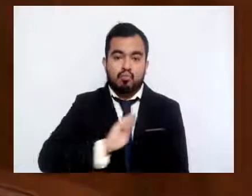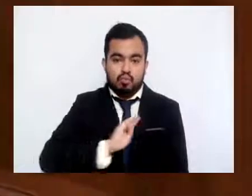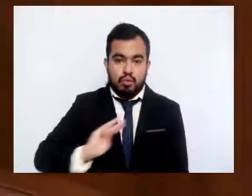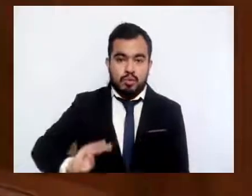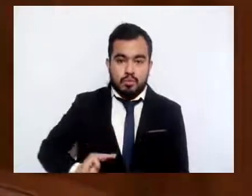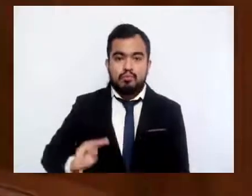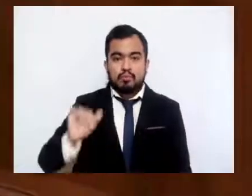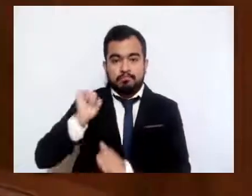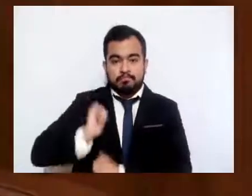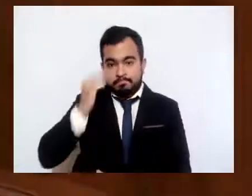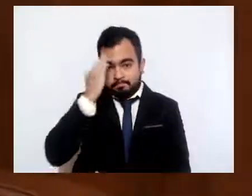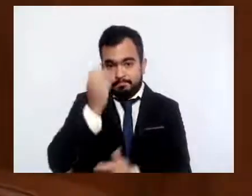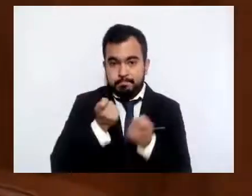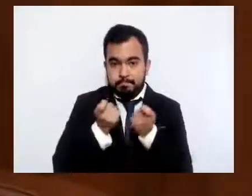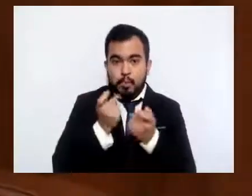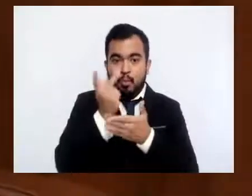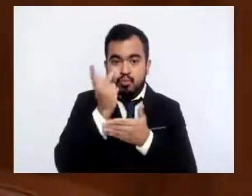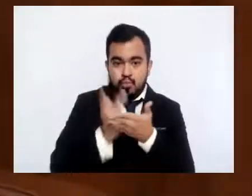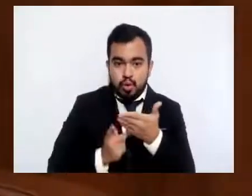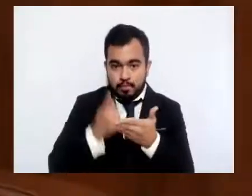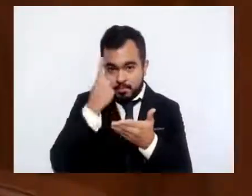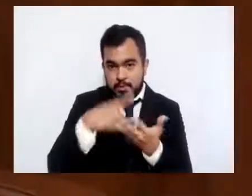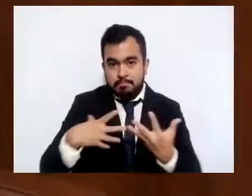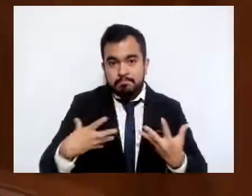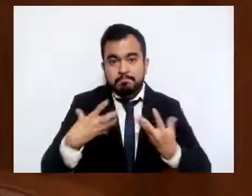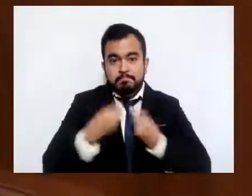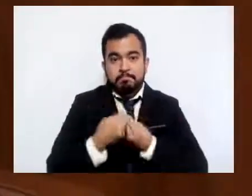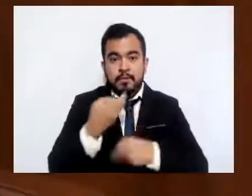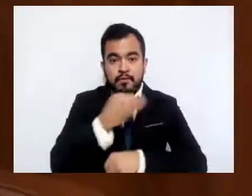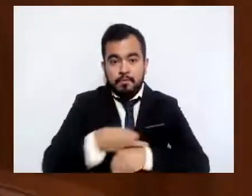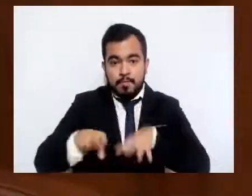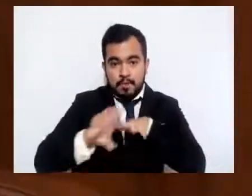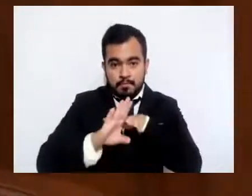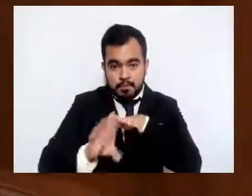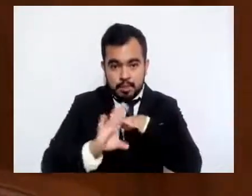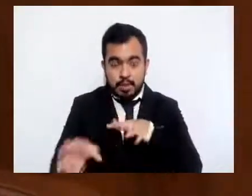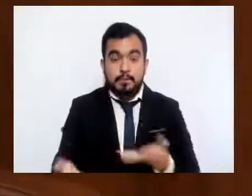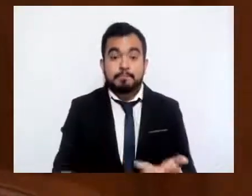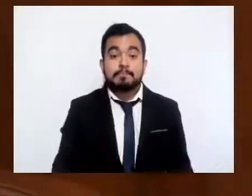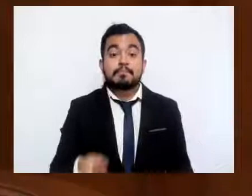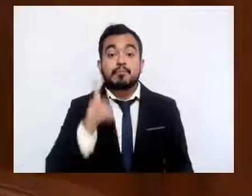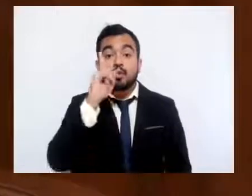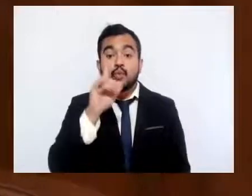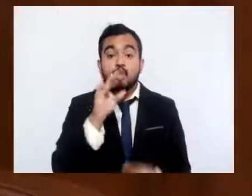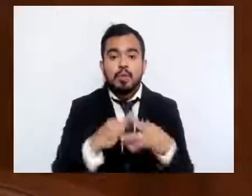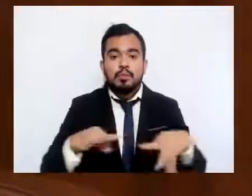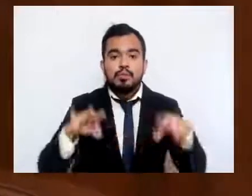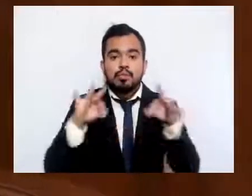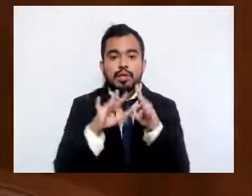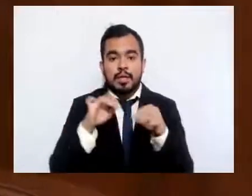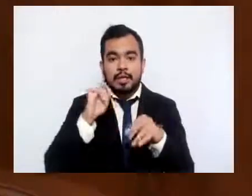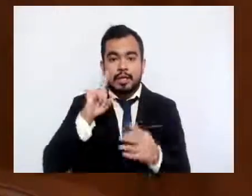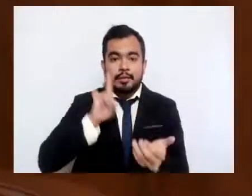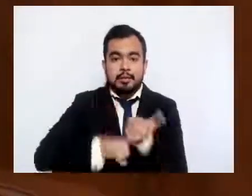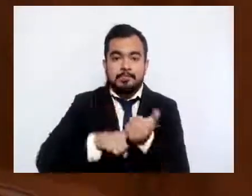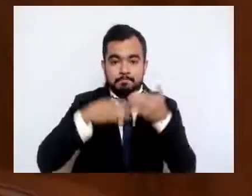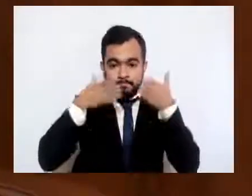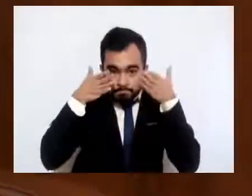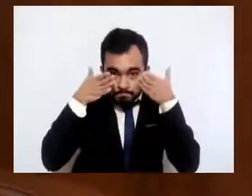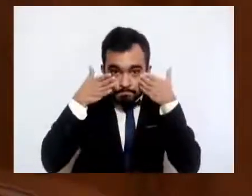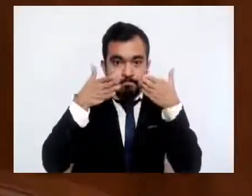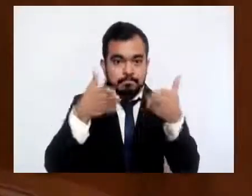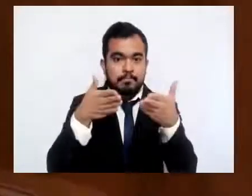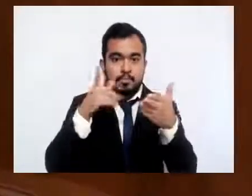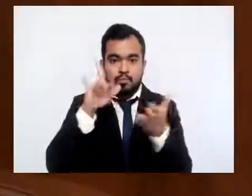estados. El enfoque humanitario es el más importante y el fin que persigue la presente iniciativa, ya que existen